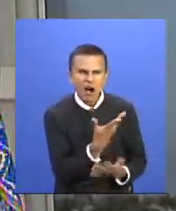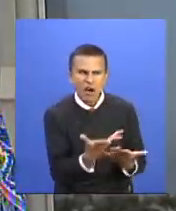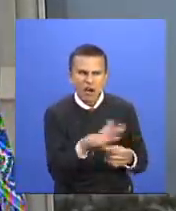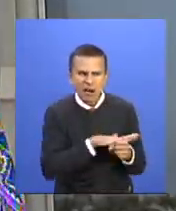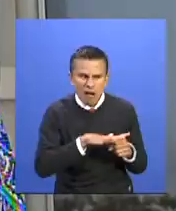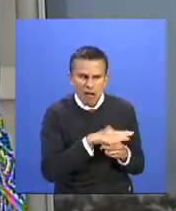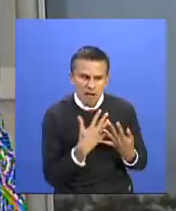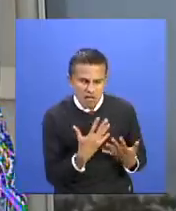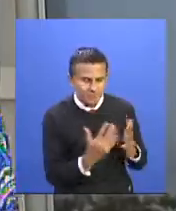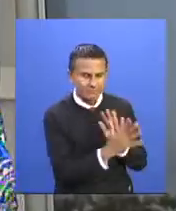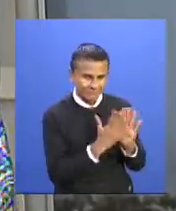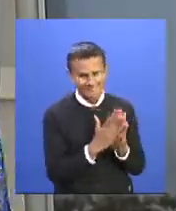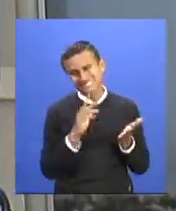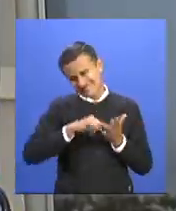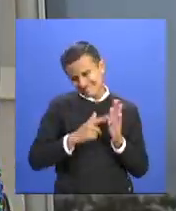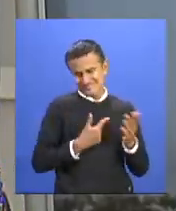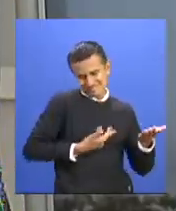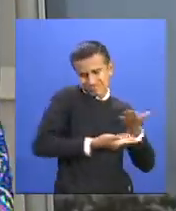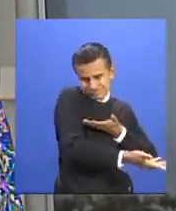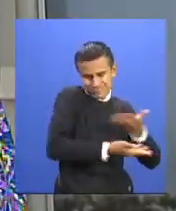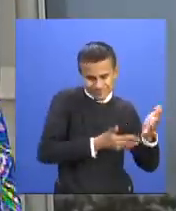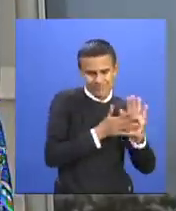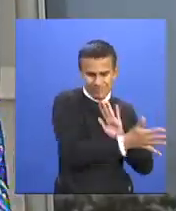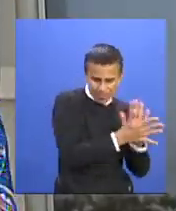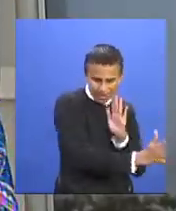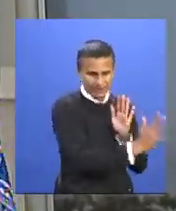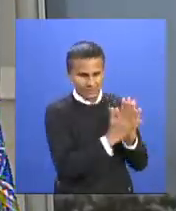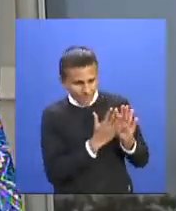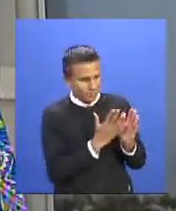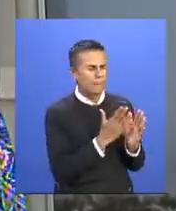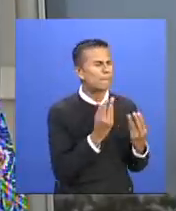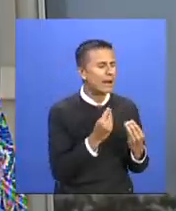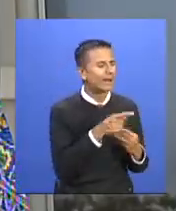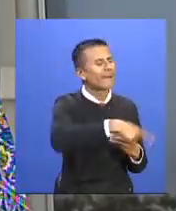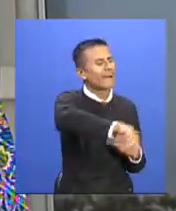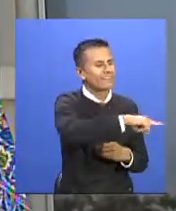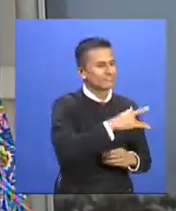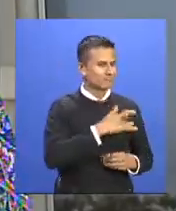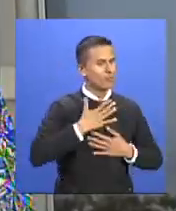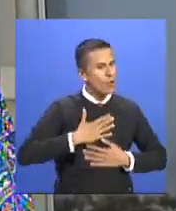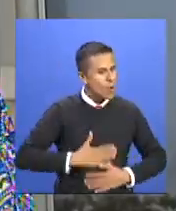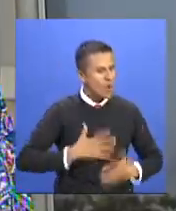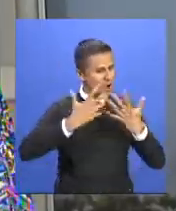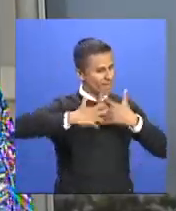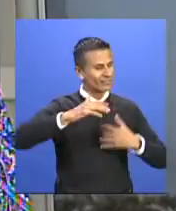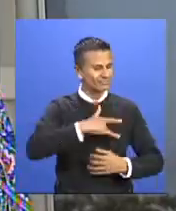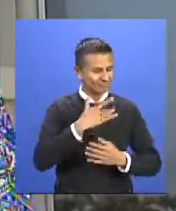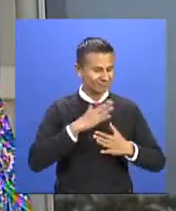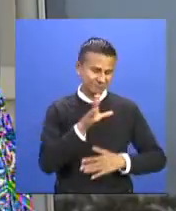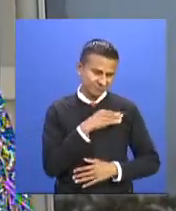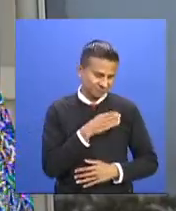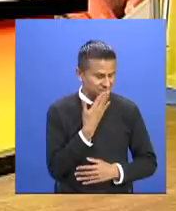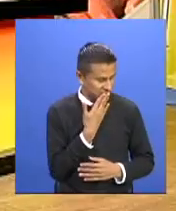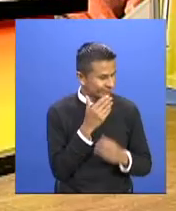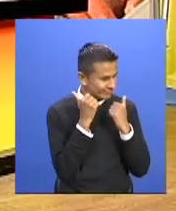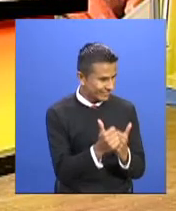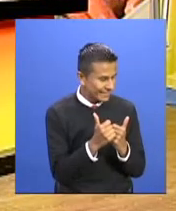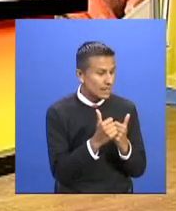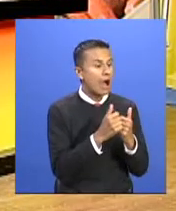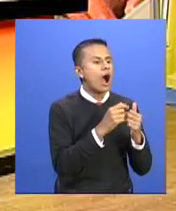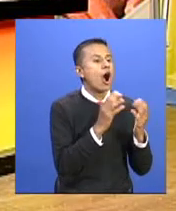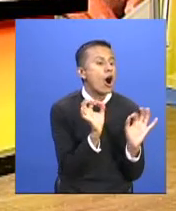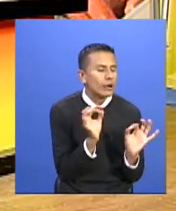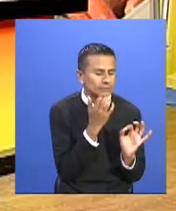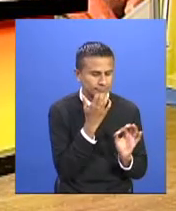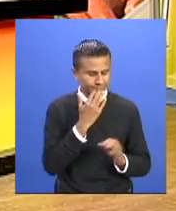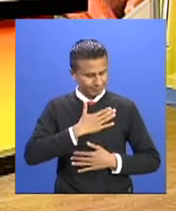es muy importante, puedo suministrarles información que quiero que conozcan de la empresa también. Y eso finalmente ahonda en vinculaciones,